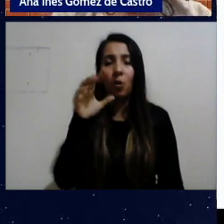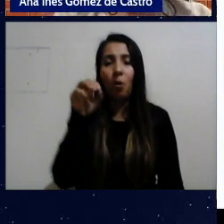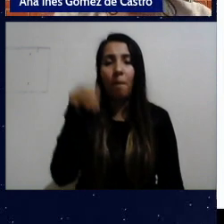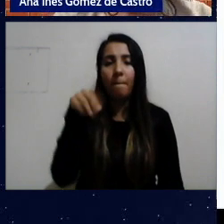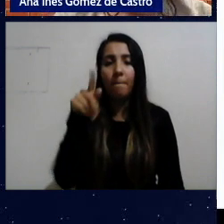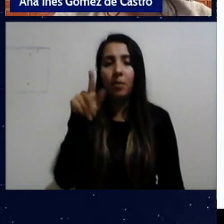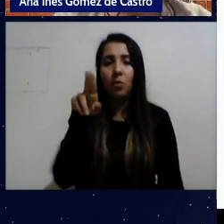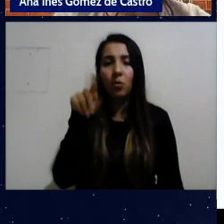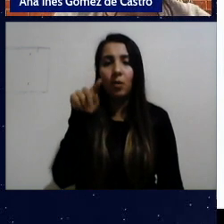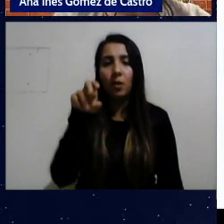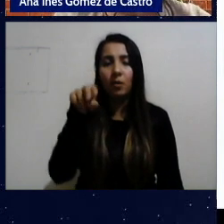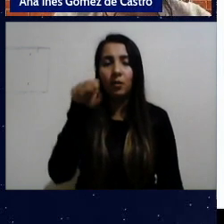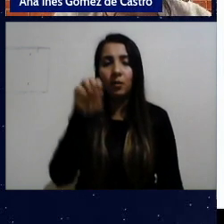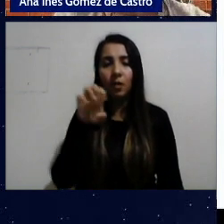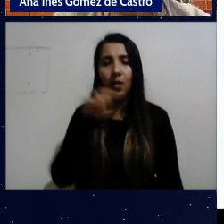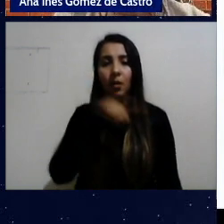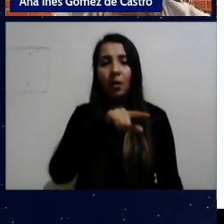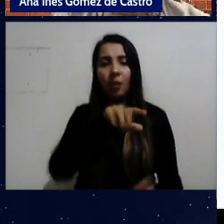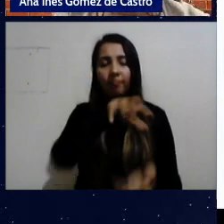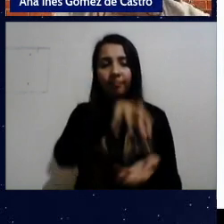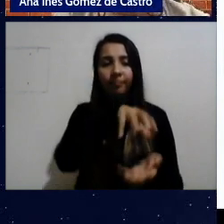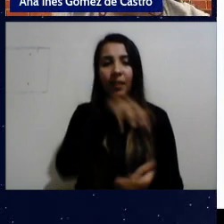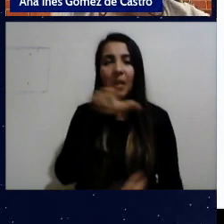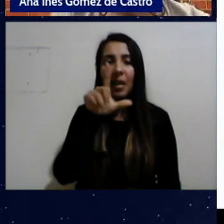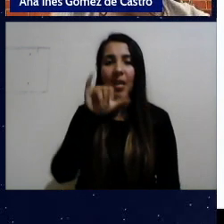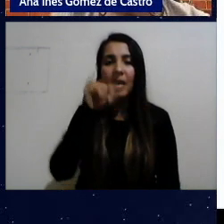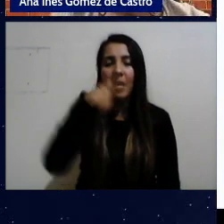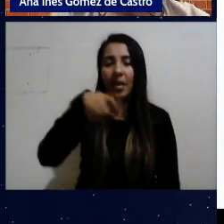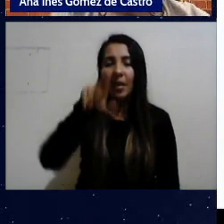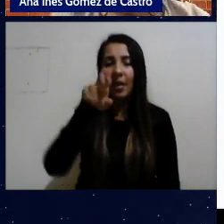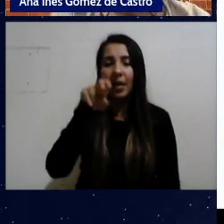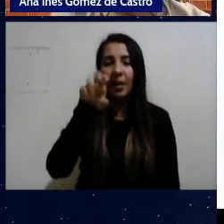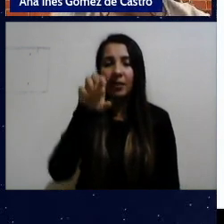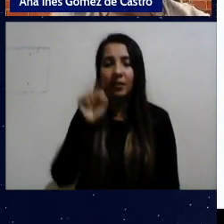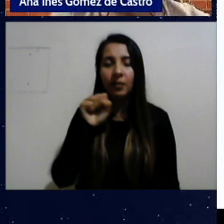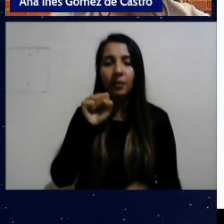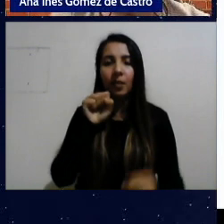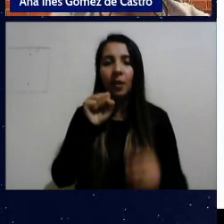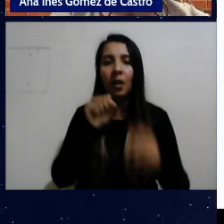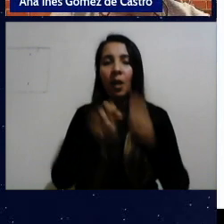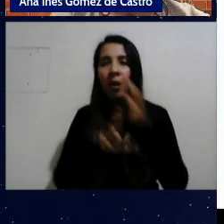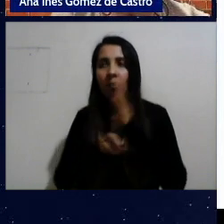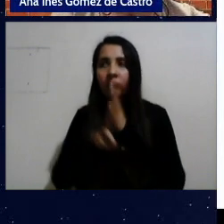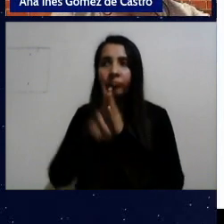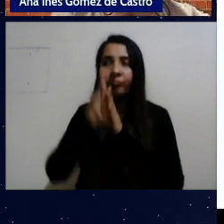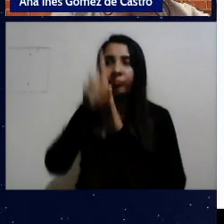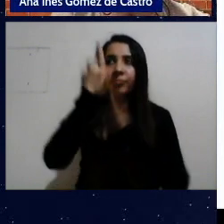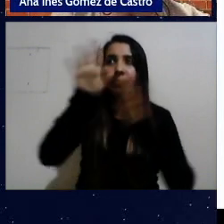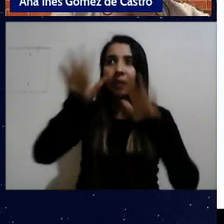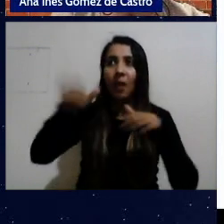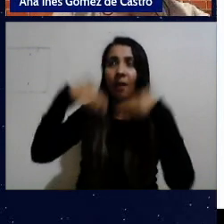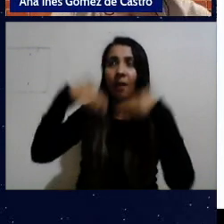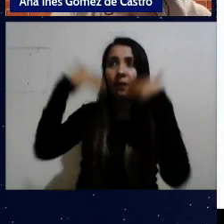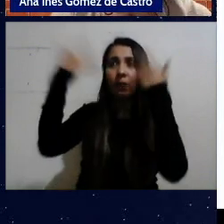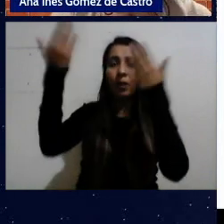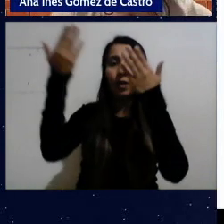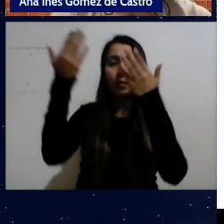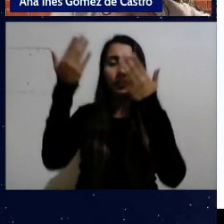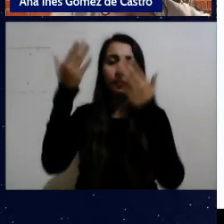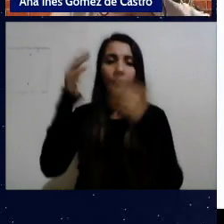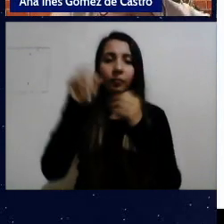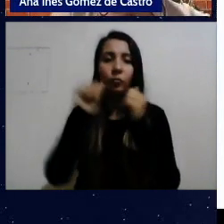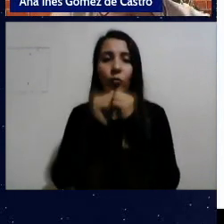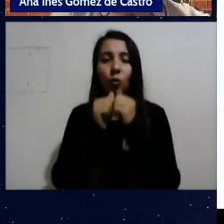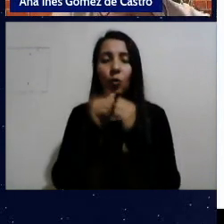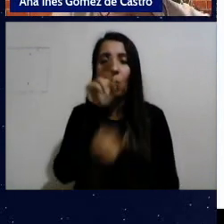cogieron líquenes de la Sierra de Gredos y encontraron que los expusieron al espacio, a la